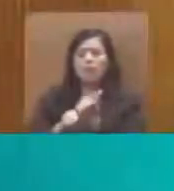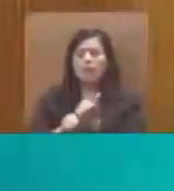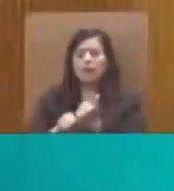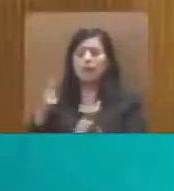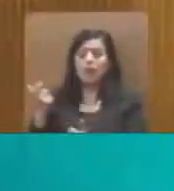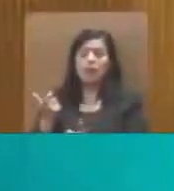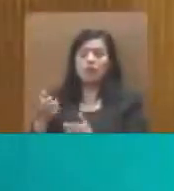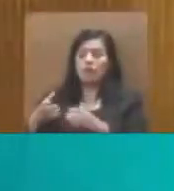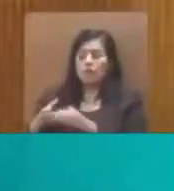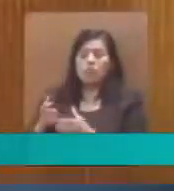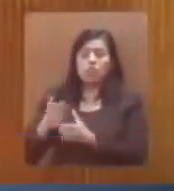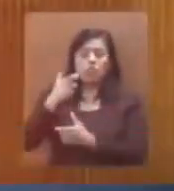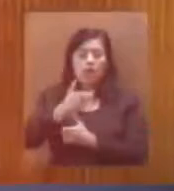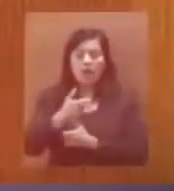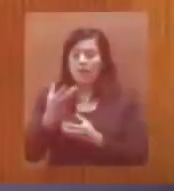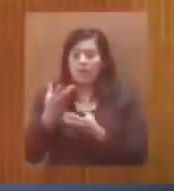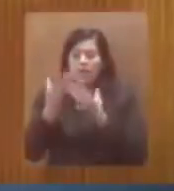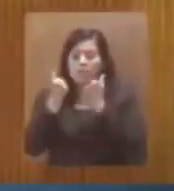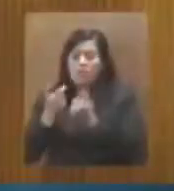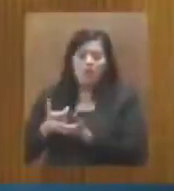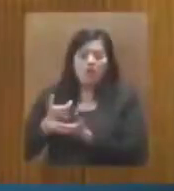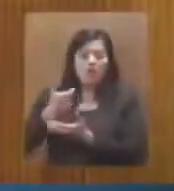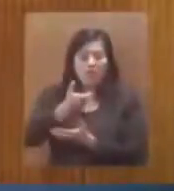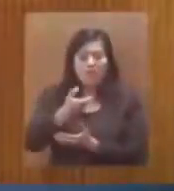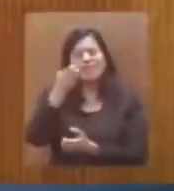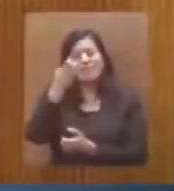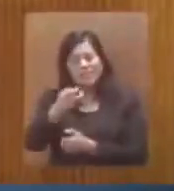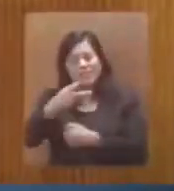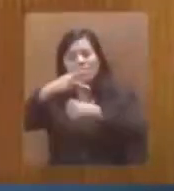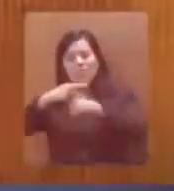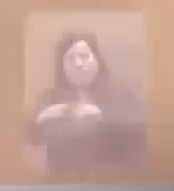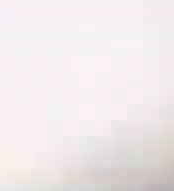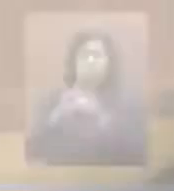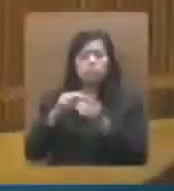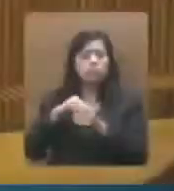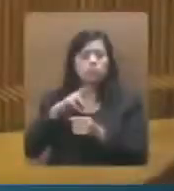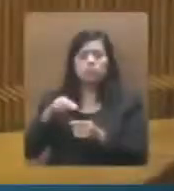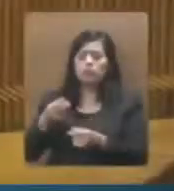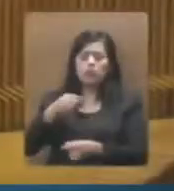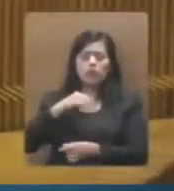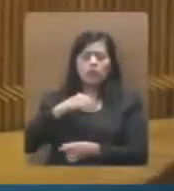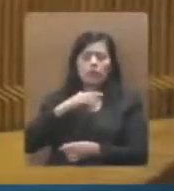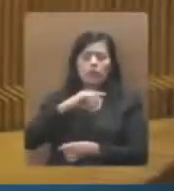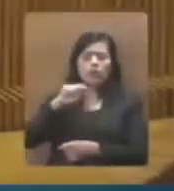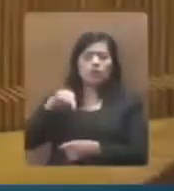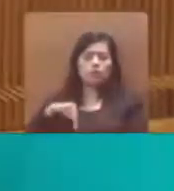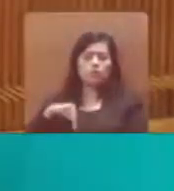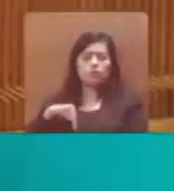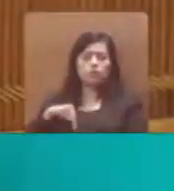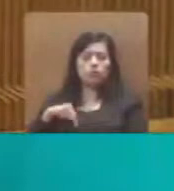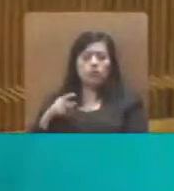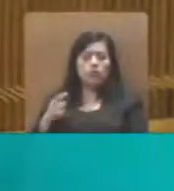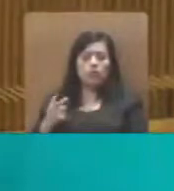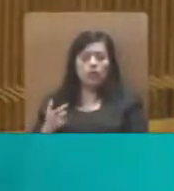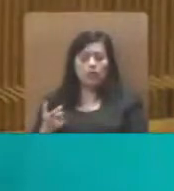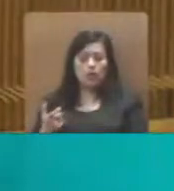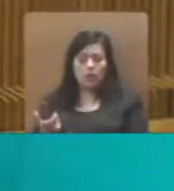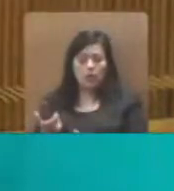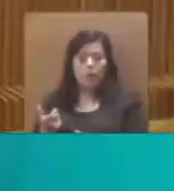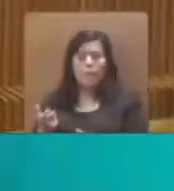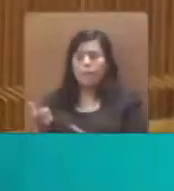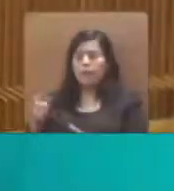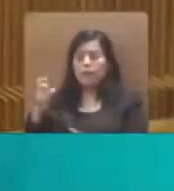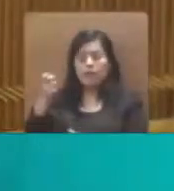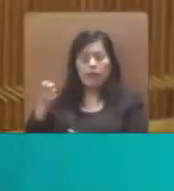brinda fondos, es poner en riesgo las mismas estrategias de seguridad. No es un ingreso que caiga en las